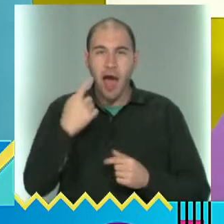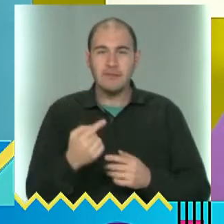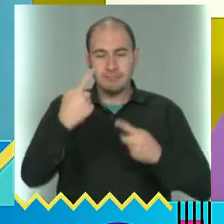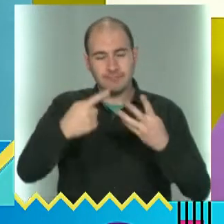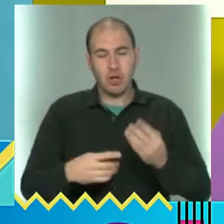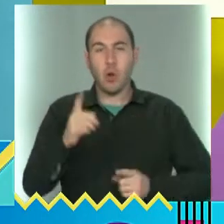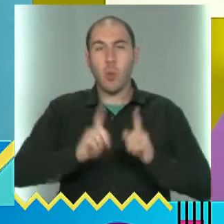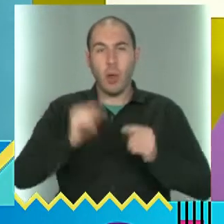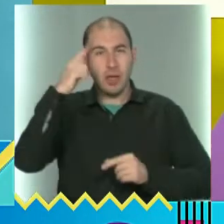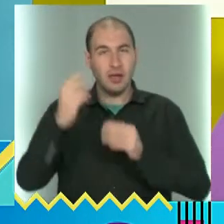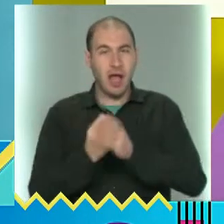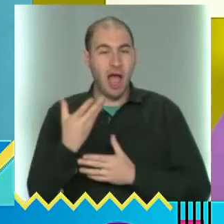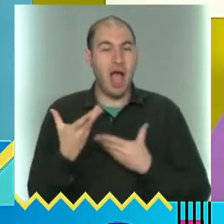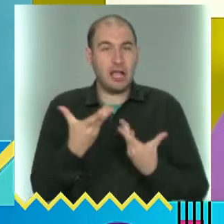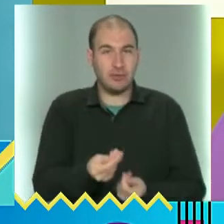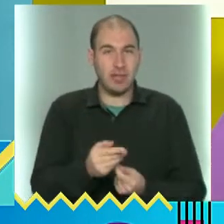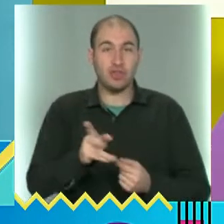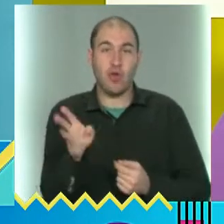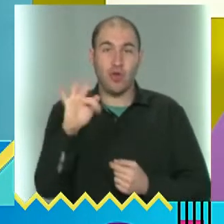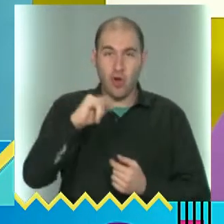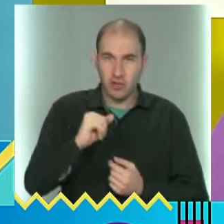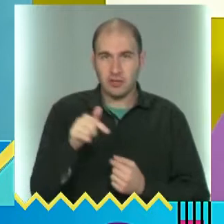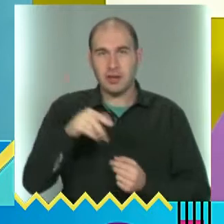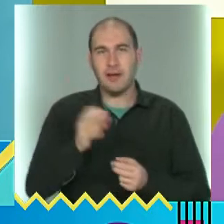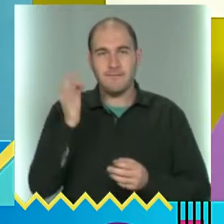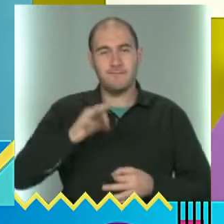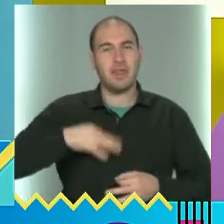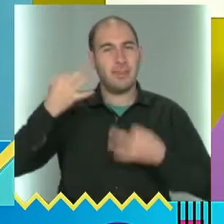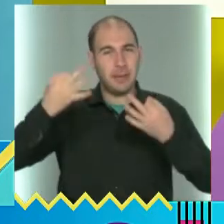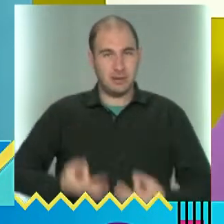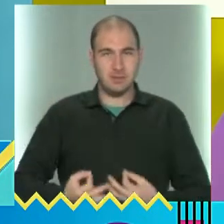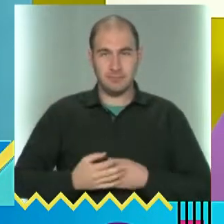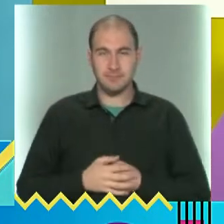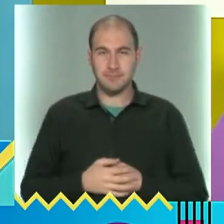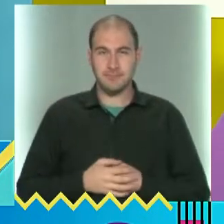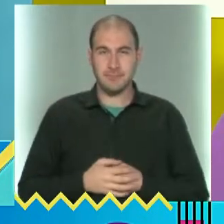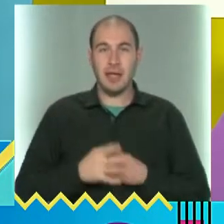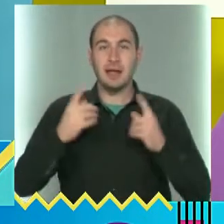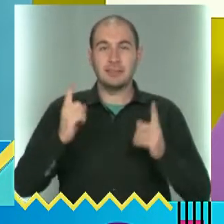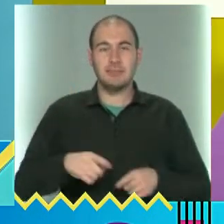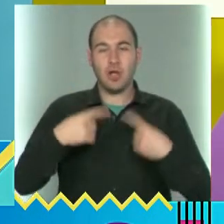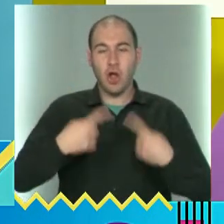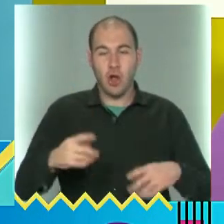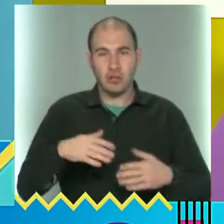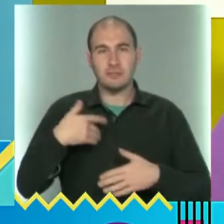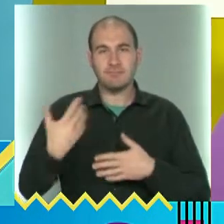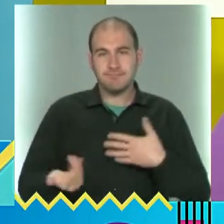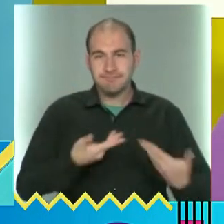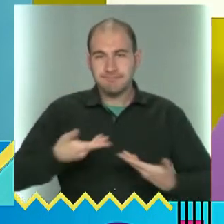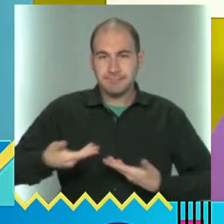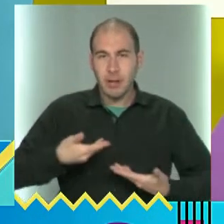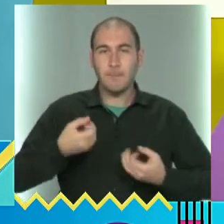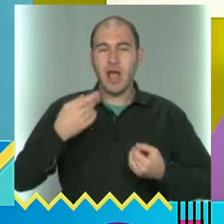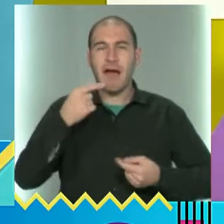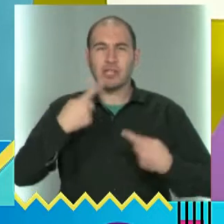esas invenciones que ayudan a que todos los días podamos tener una mejor calidad de vida y que las cosas puedan llegarnos. ¿Por qué? Porque a